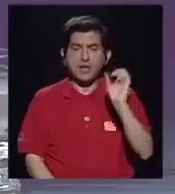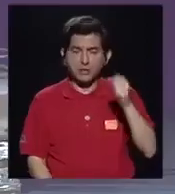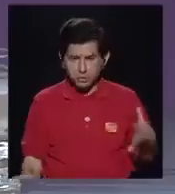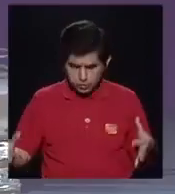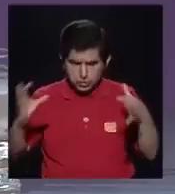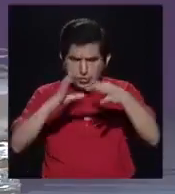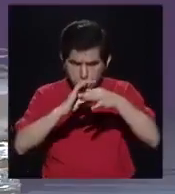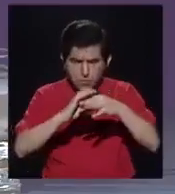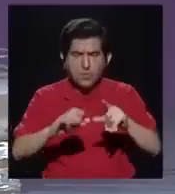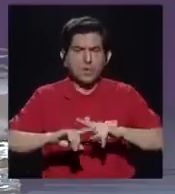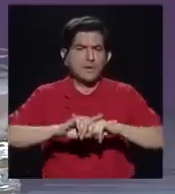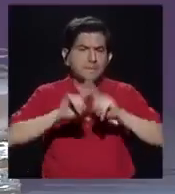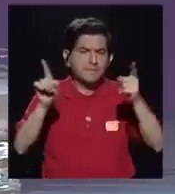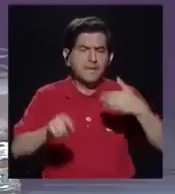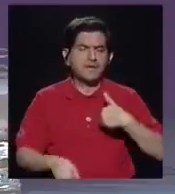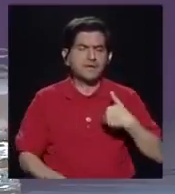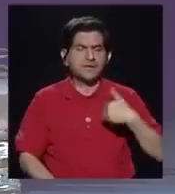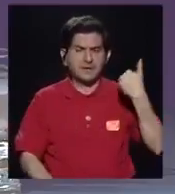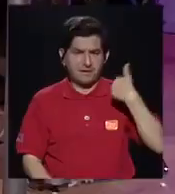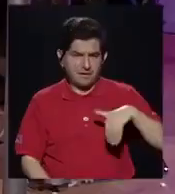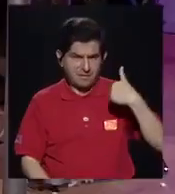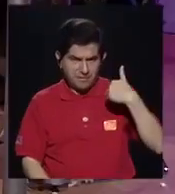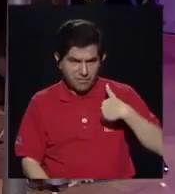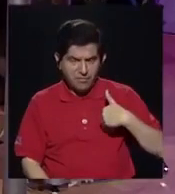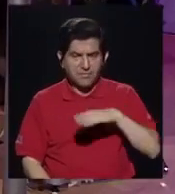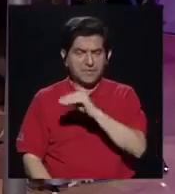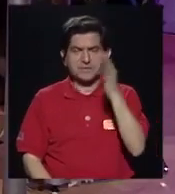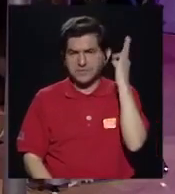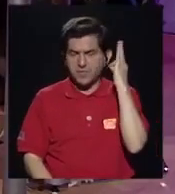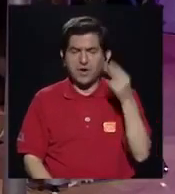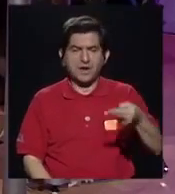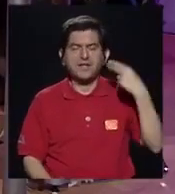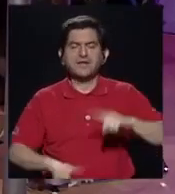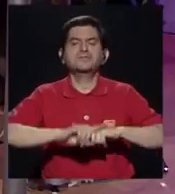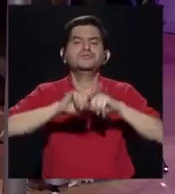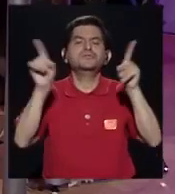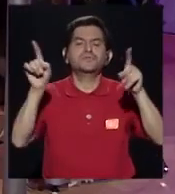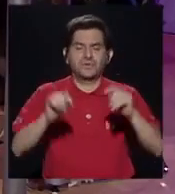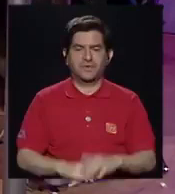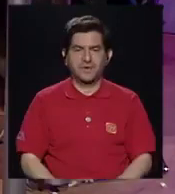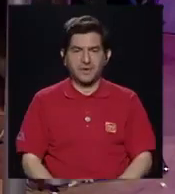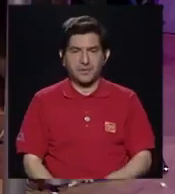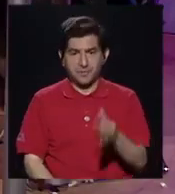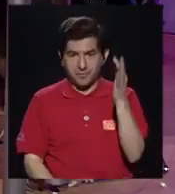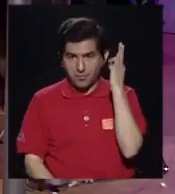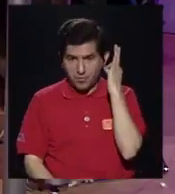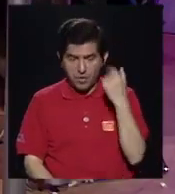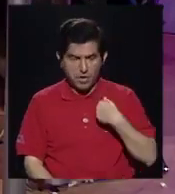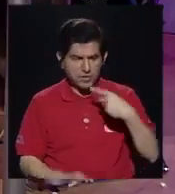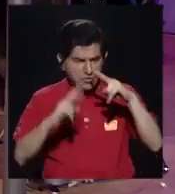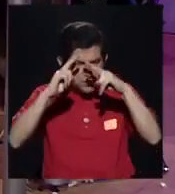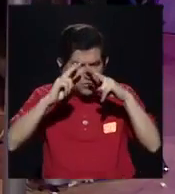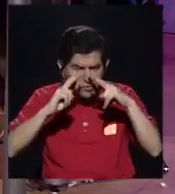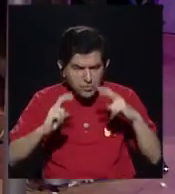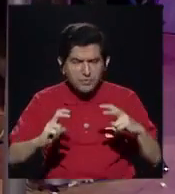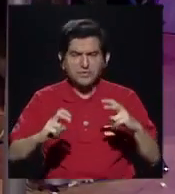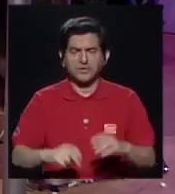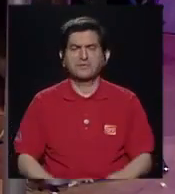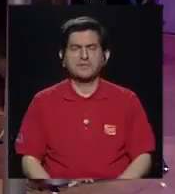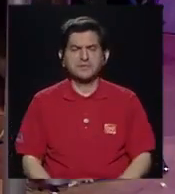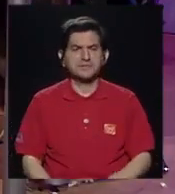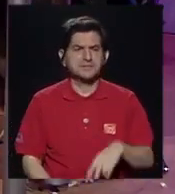que conversan pero tenemos historias diferentes Entonces cuando la mujer he revisado ahora recientemente